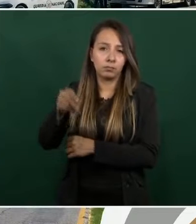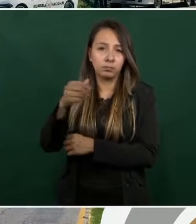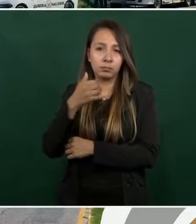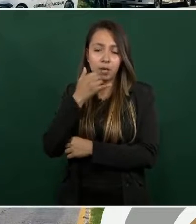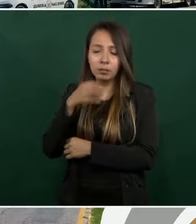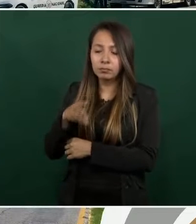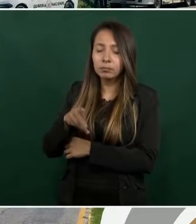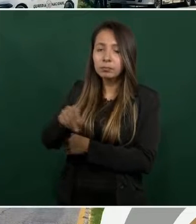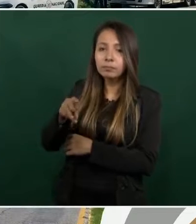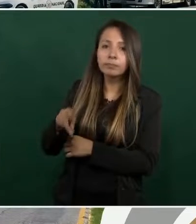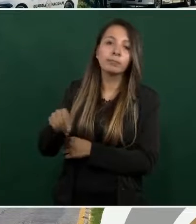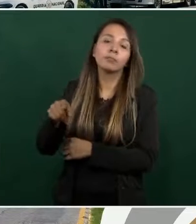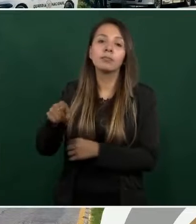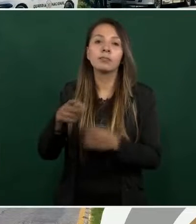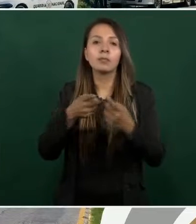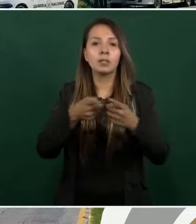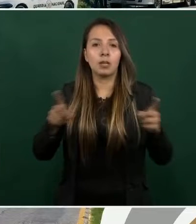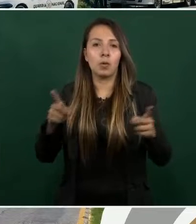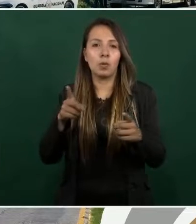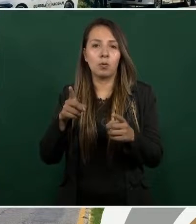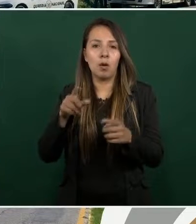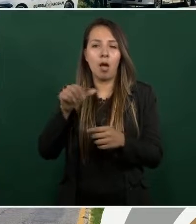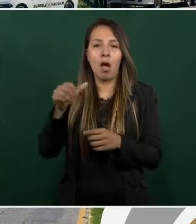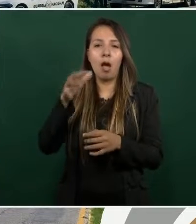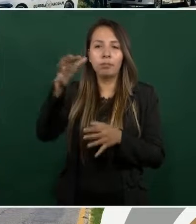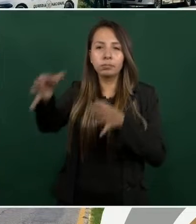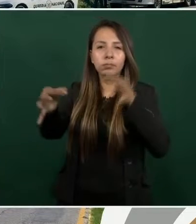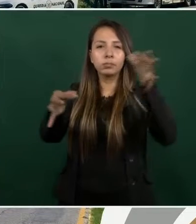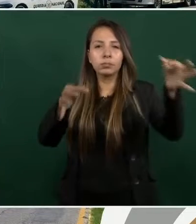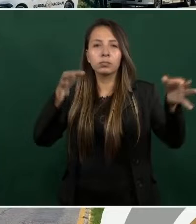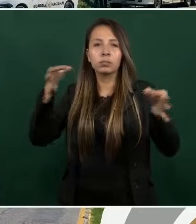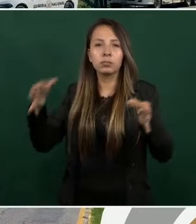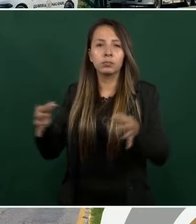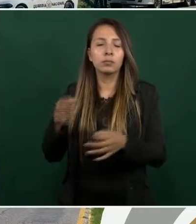Rural, en el presente mes se transportaron